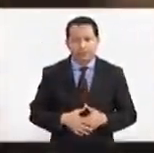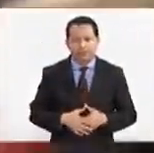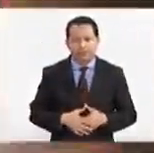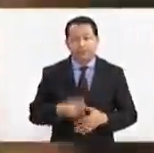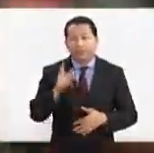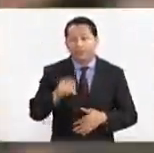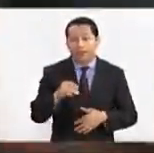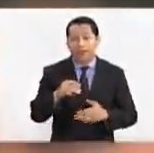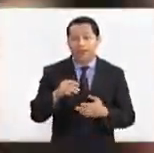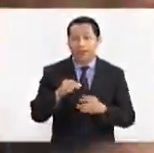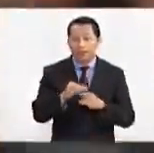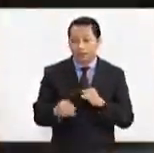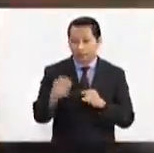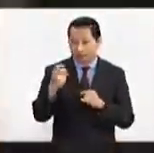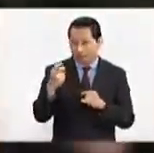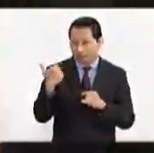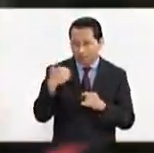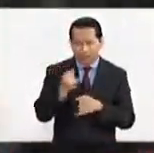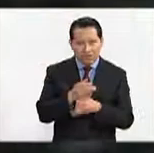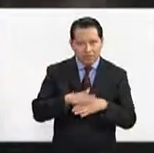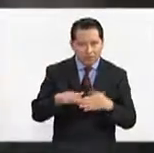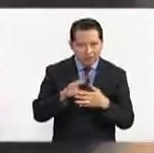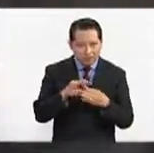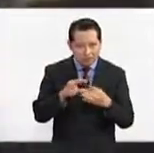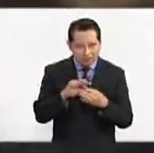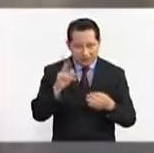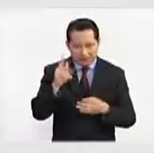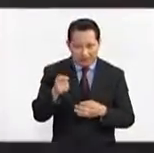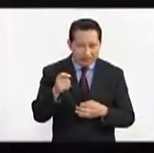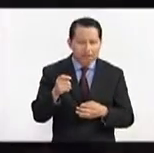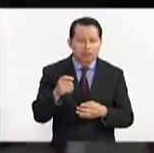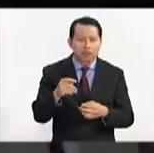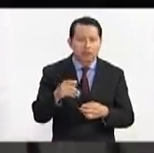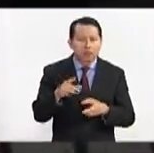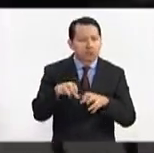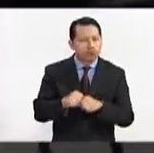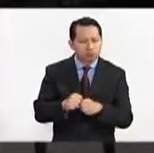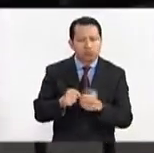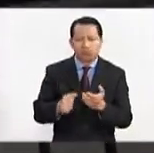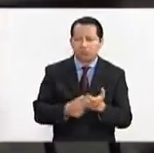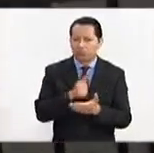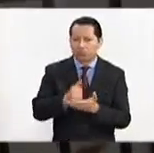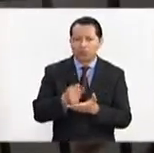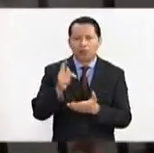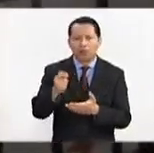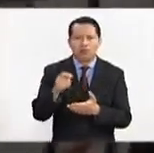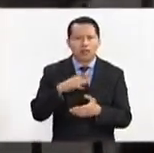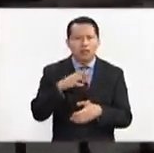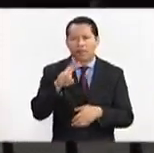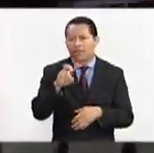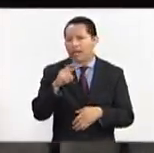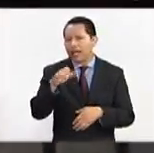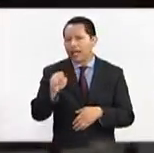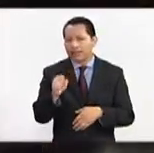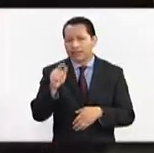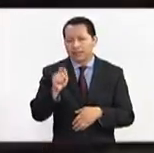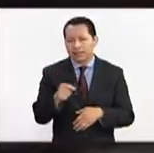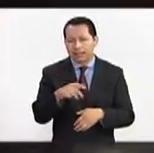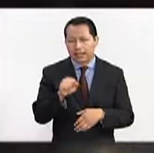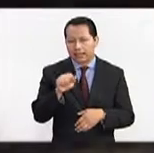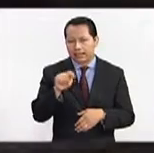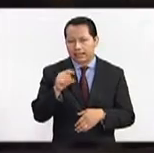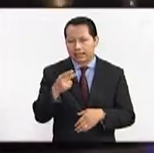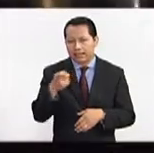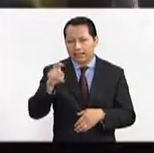está informando que este presunto atacante es un residente de muchos años en Las Vegas. Se trata de